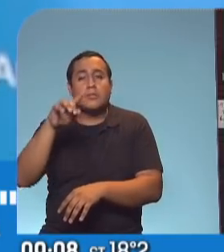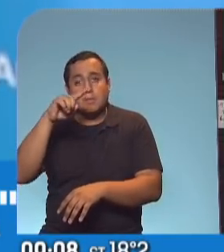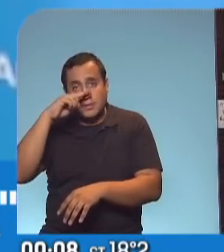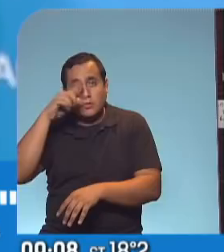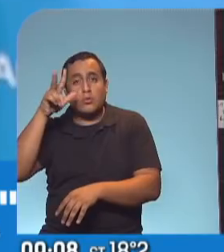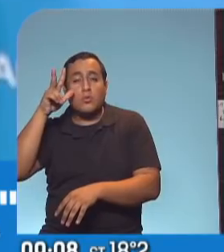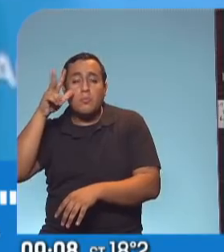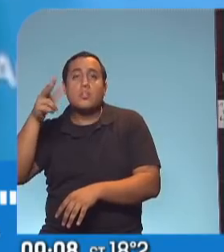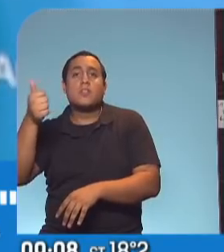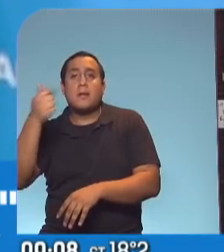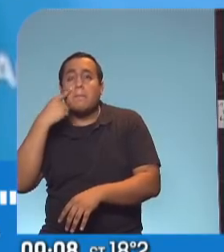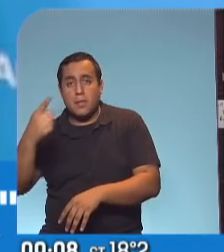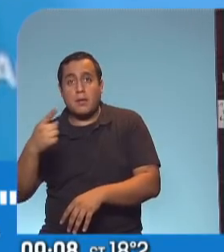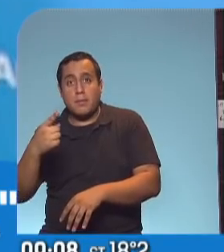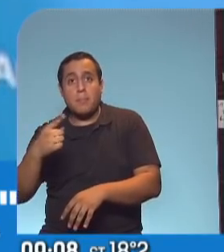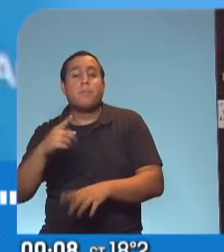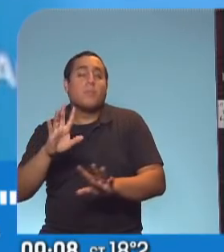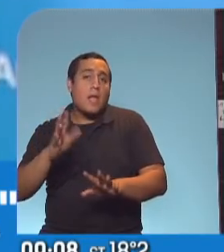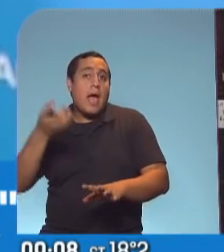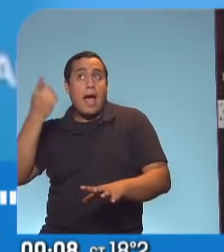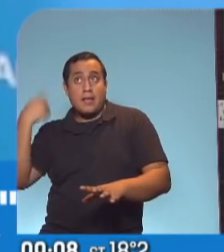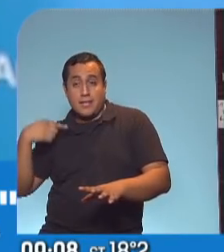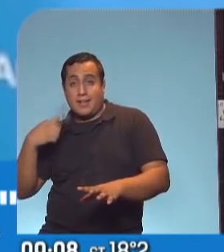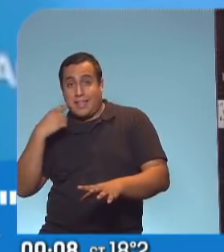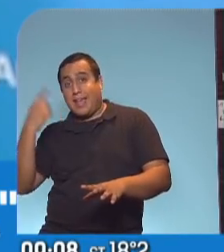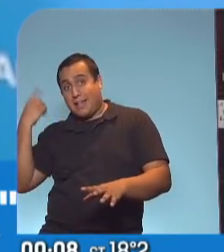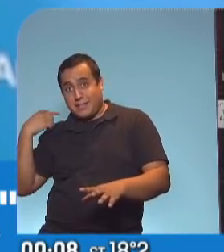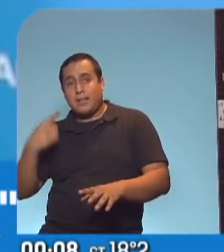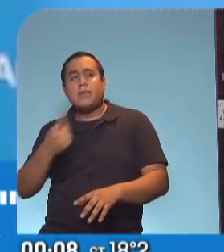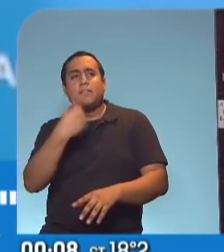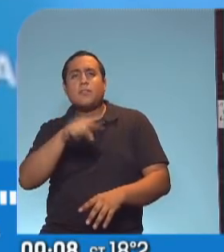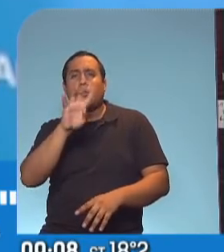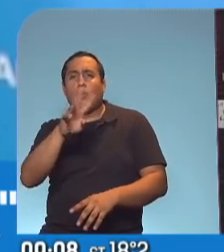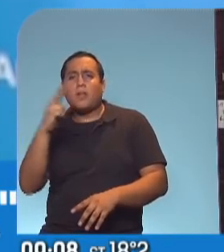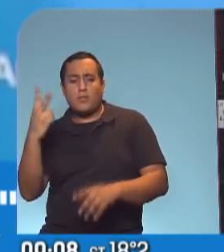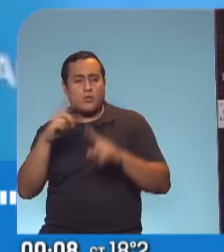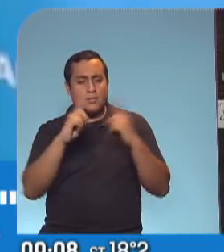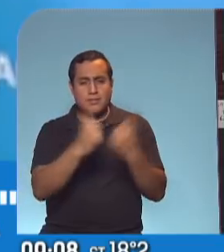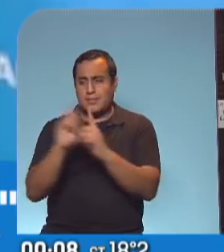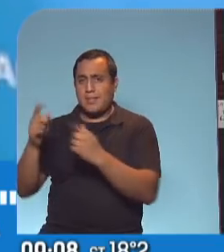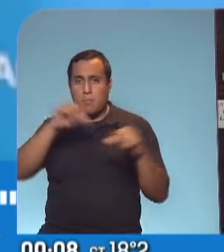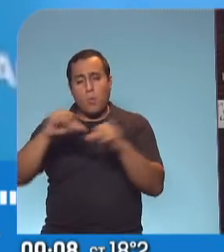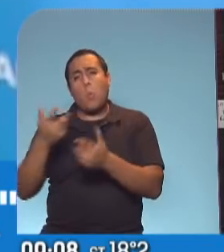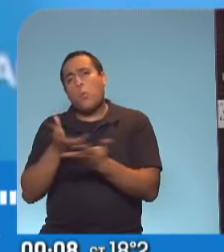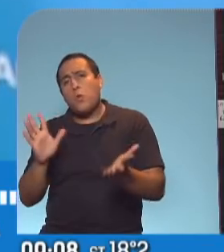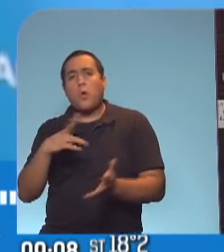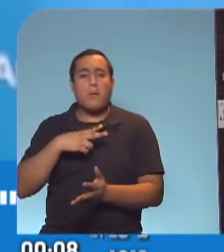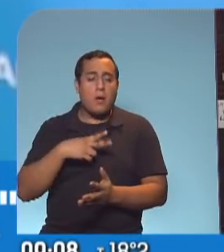41.786. En el día de ayer, 24 horas de trabajo, 142 laboratorios públicos y privados, se han